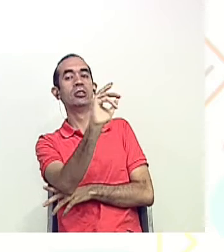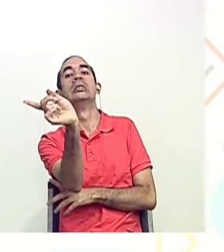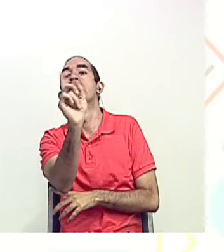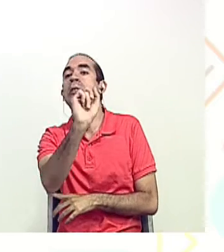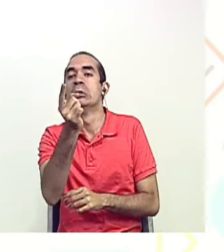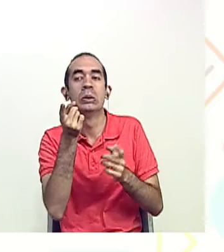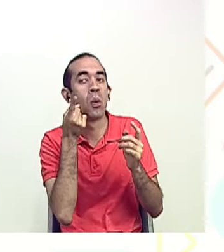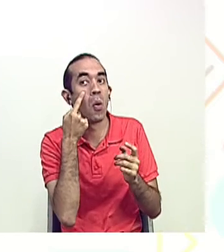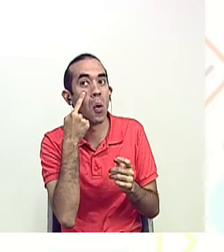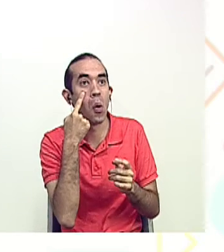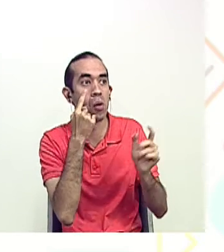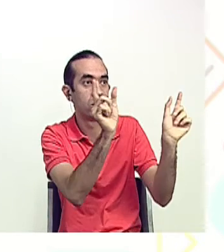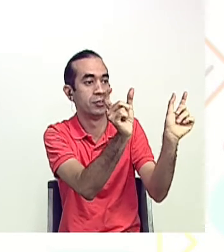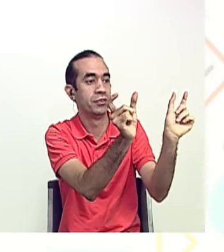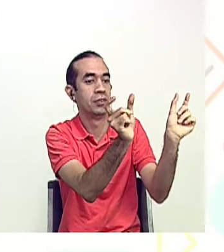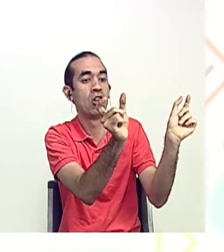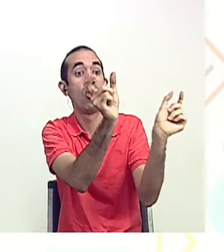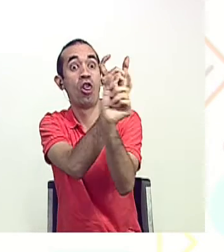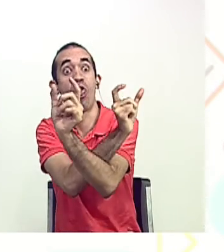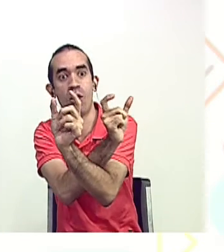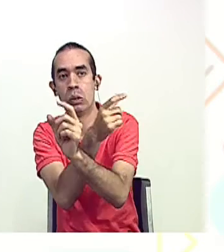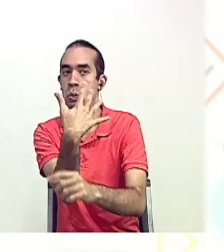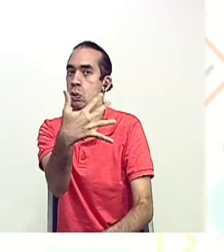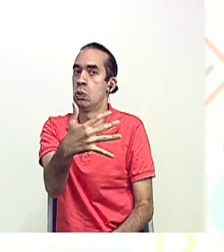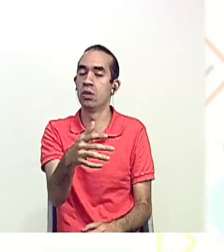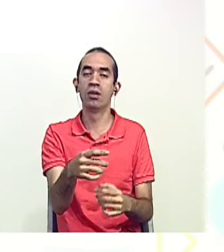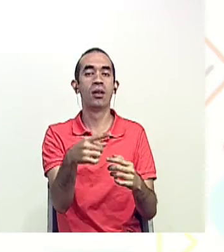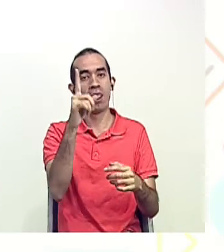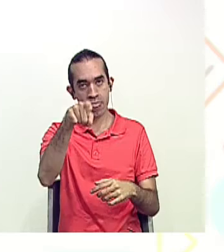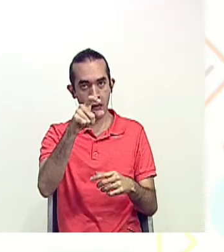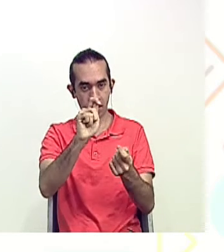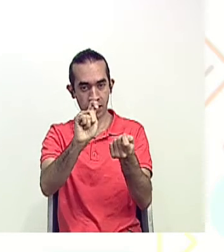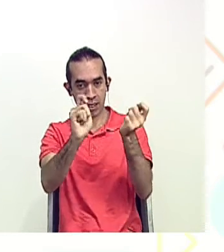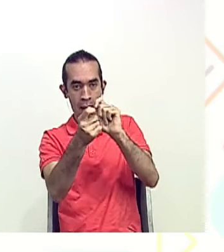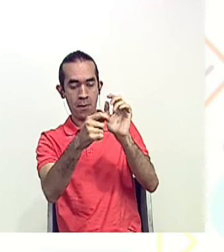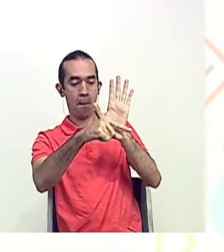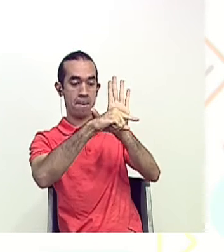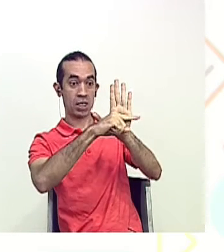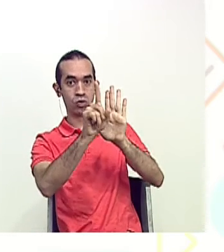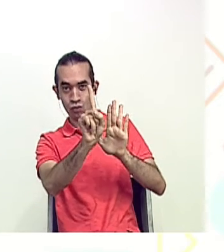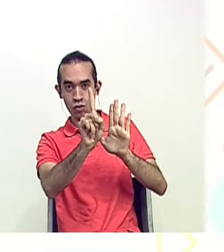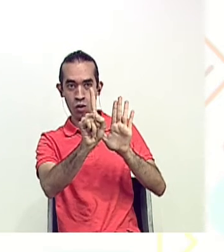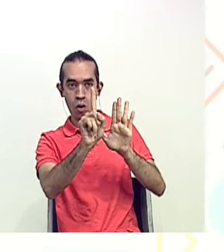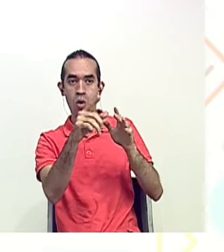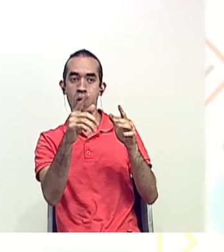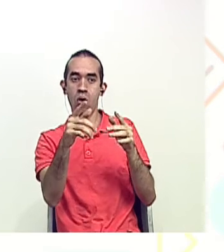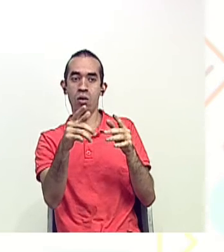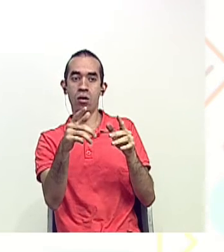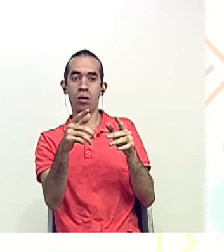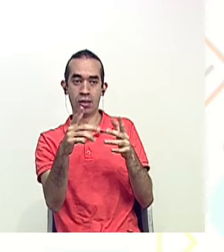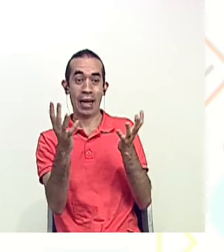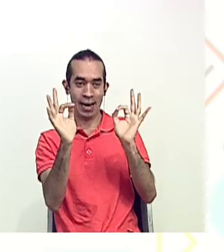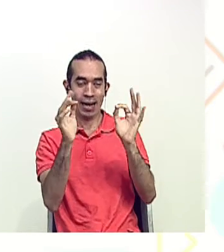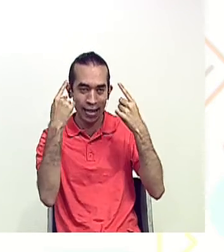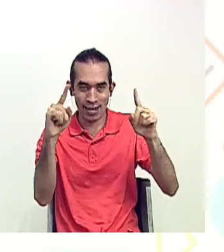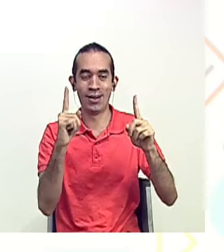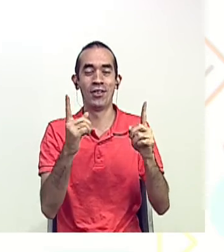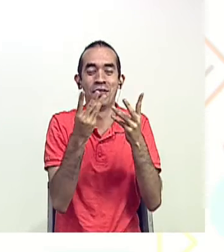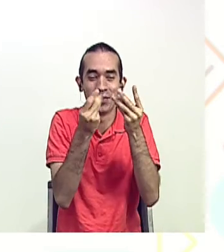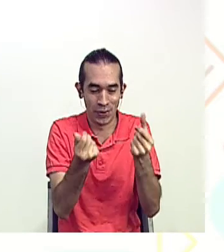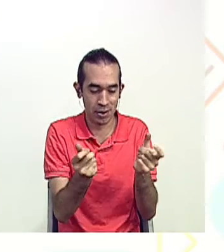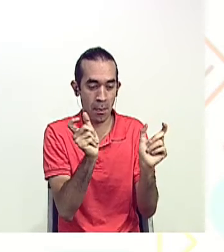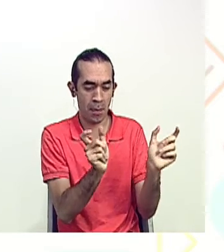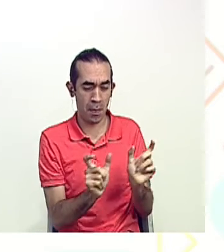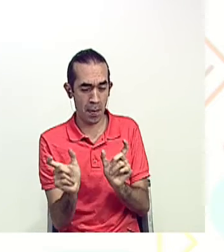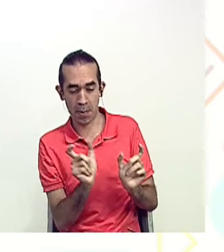lo eran. Y si no hubiésemos hecho el cambio de signo, no hubiésemos podido factorizar. Continuamos.